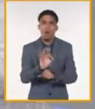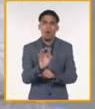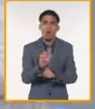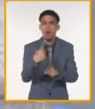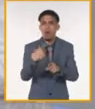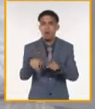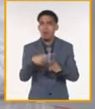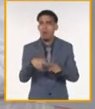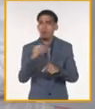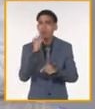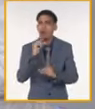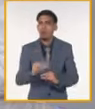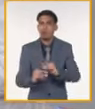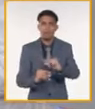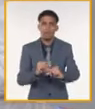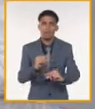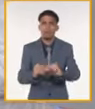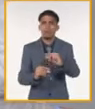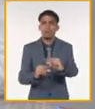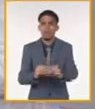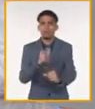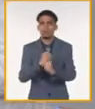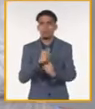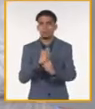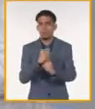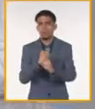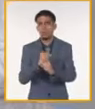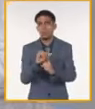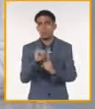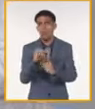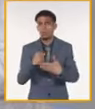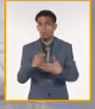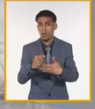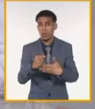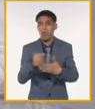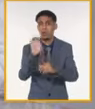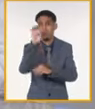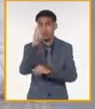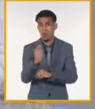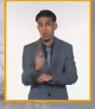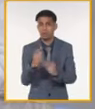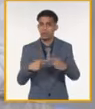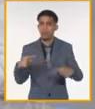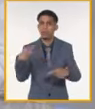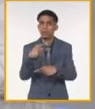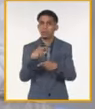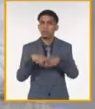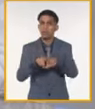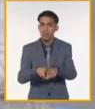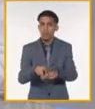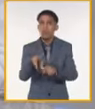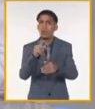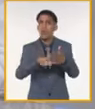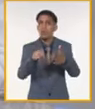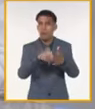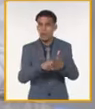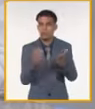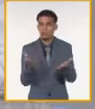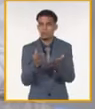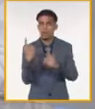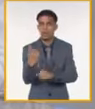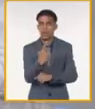vayan armónicamente evolucionando en línea con las estrategias de desarrollo de